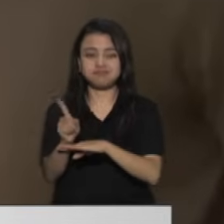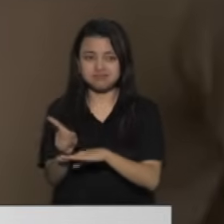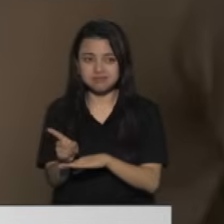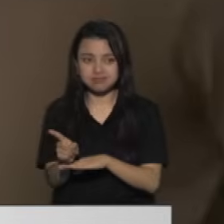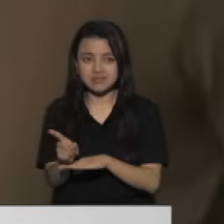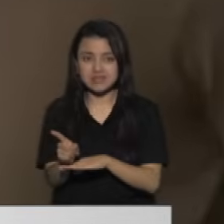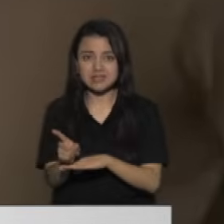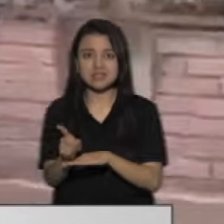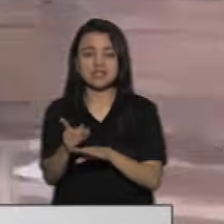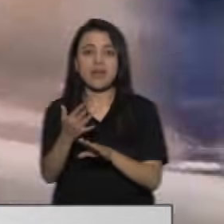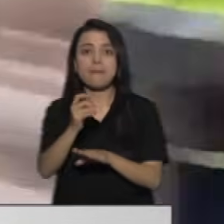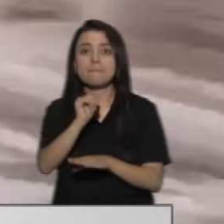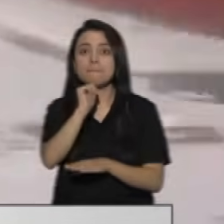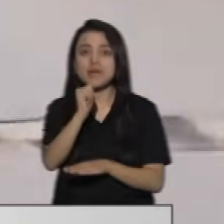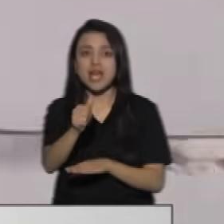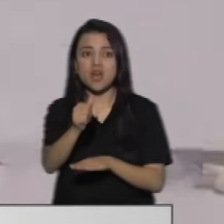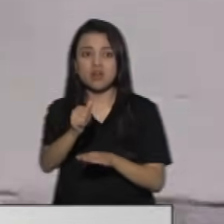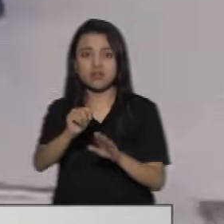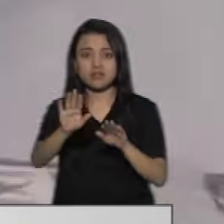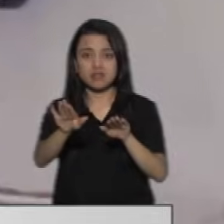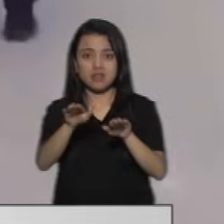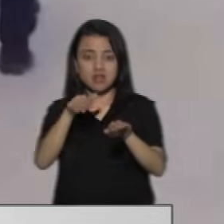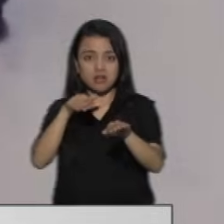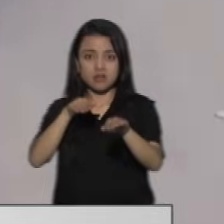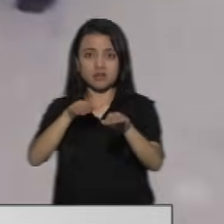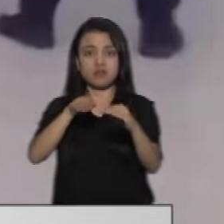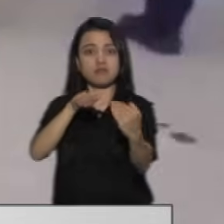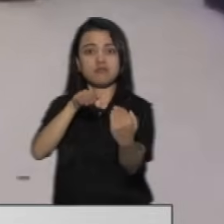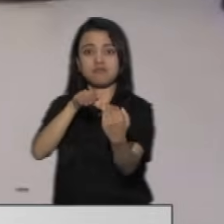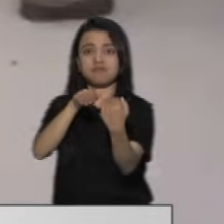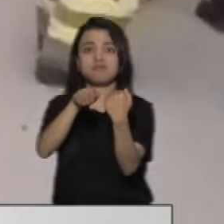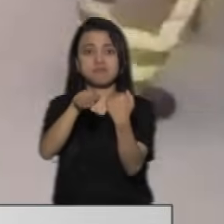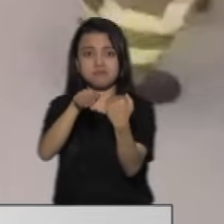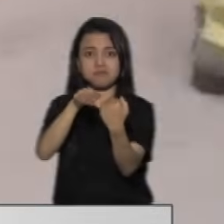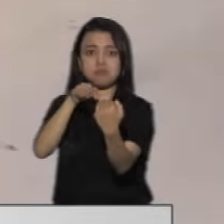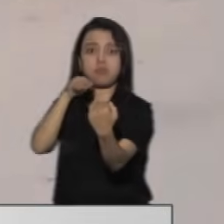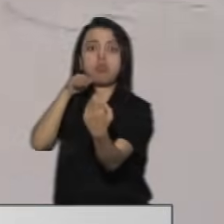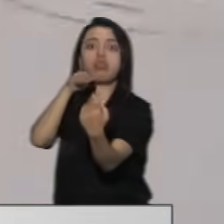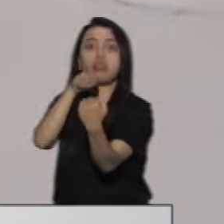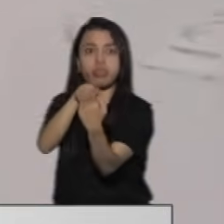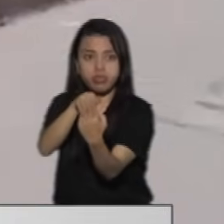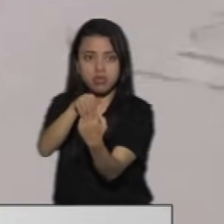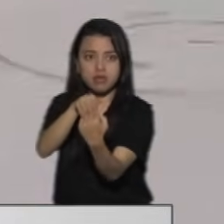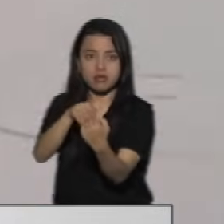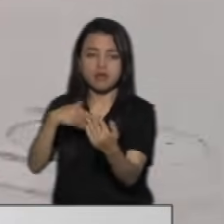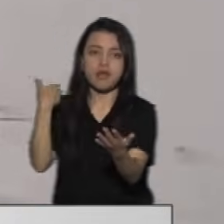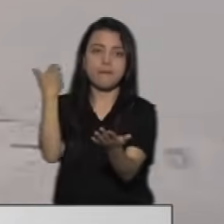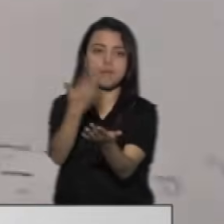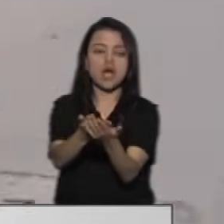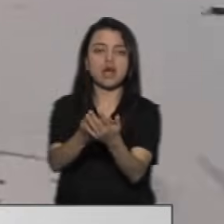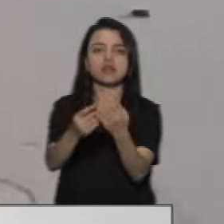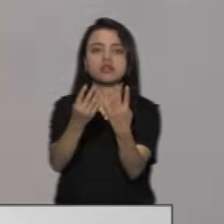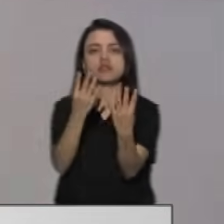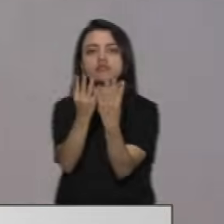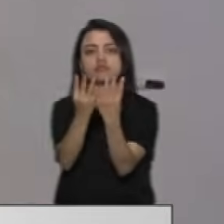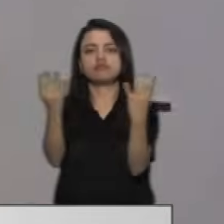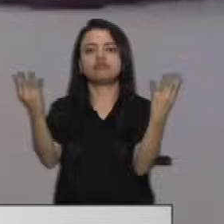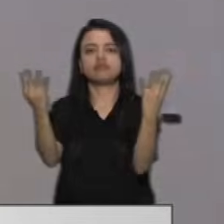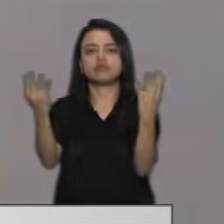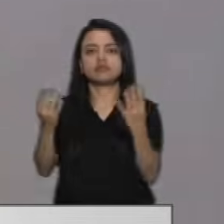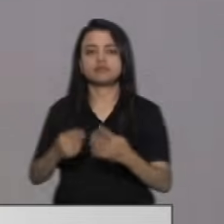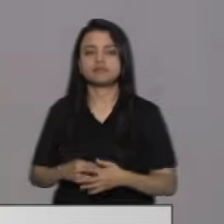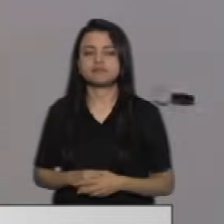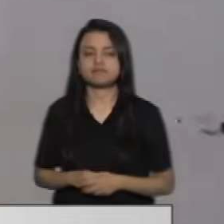en contravía. De hecho, ese carro solo se detuvo porque chocó con una reja más o menos a 60 metros después de que impactó a esa persona